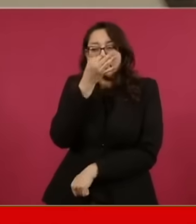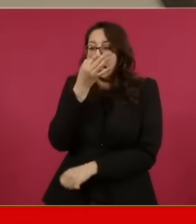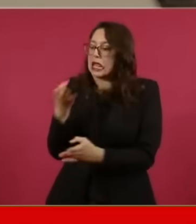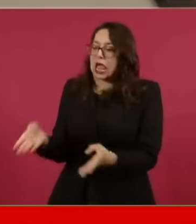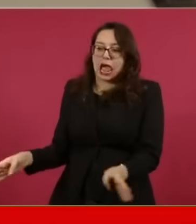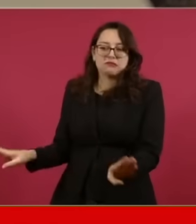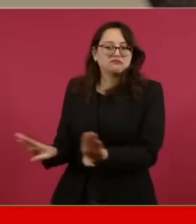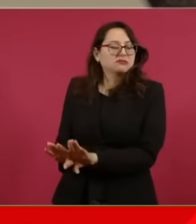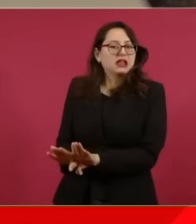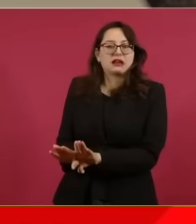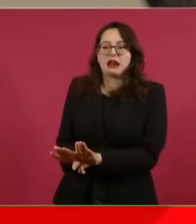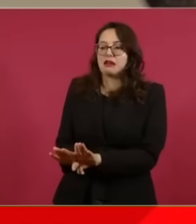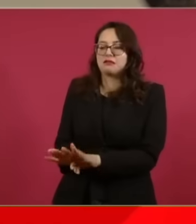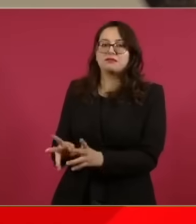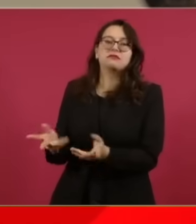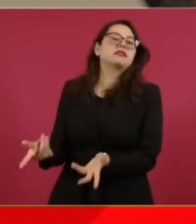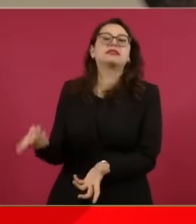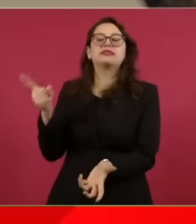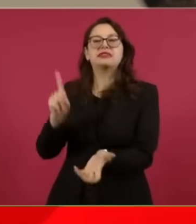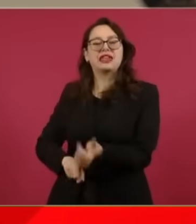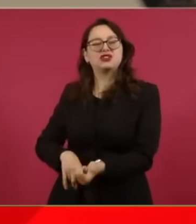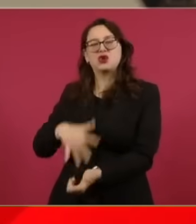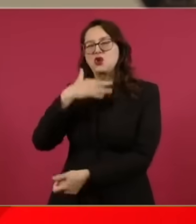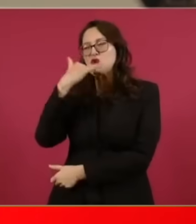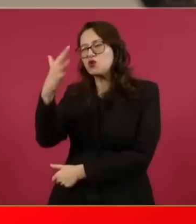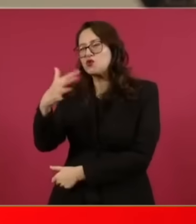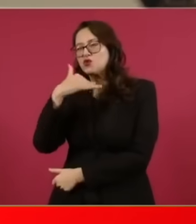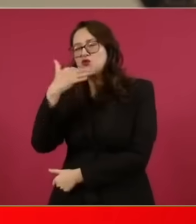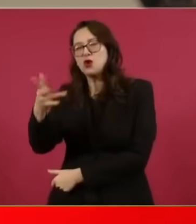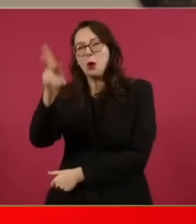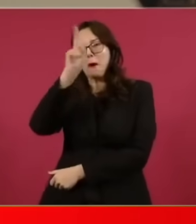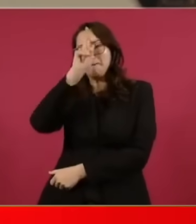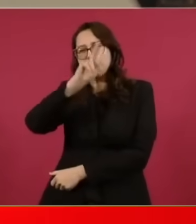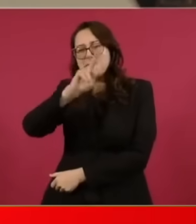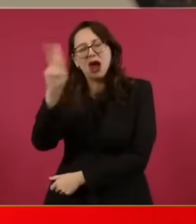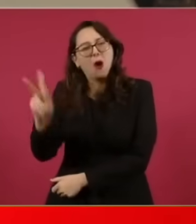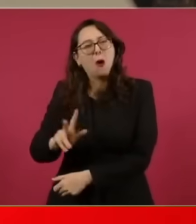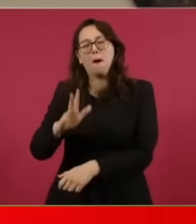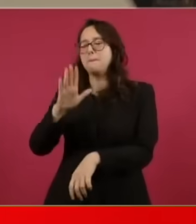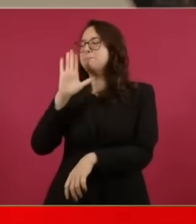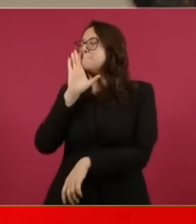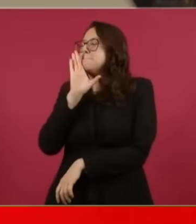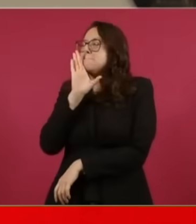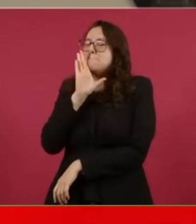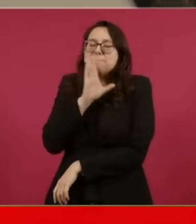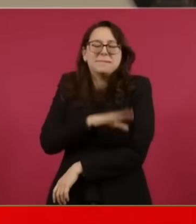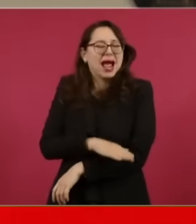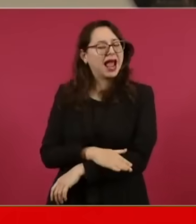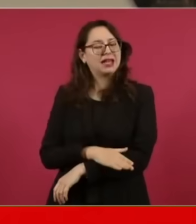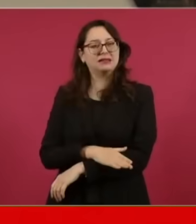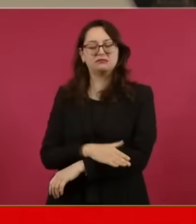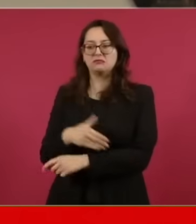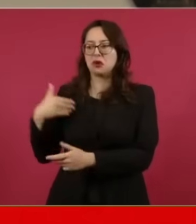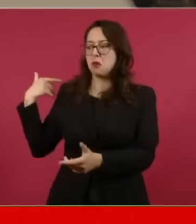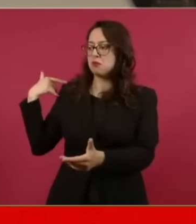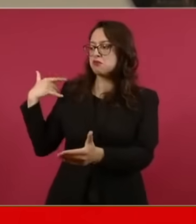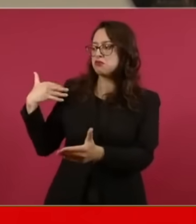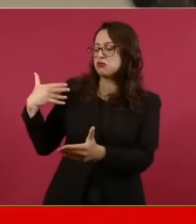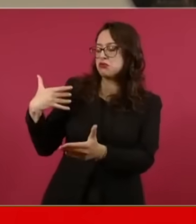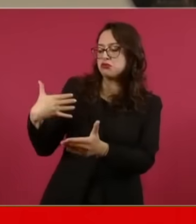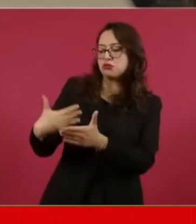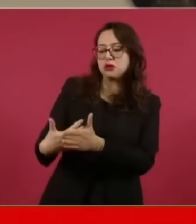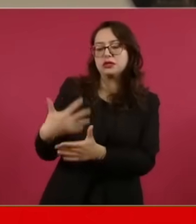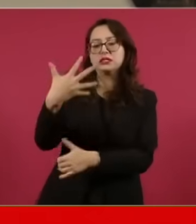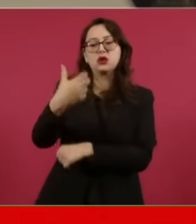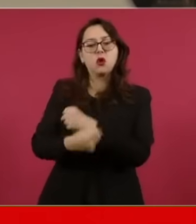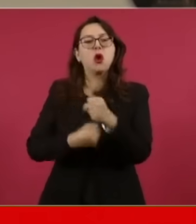reforma estructurales. A concluir su sexenio, ¿cómo va a entregar Pemex? Y en su opinión, ¿qué debe hacer el próximo gobierno